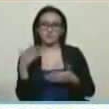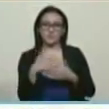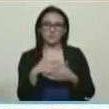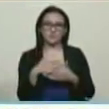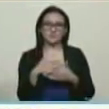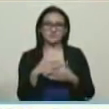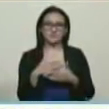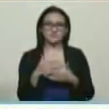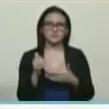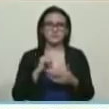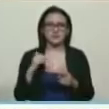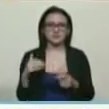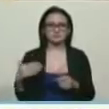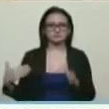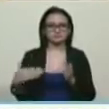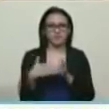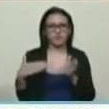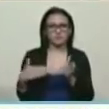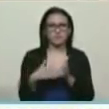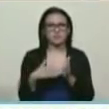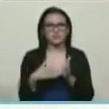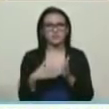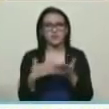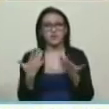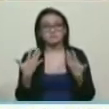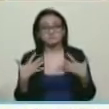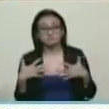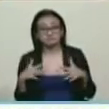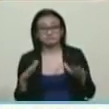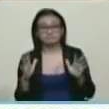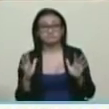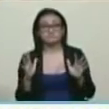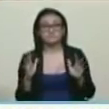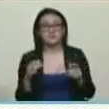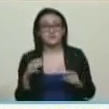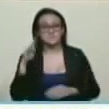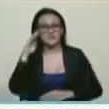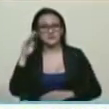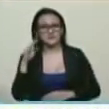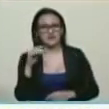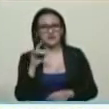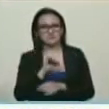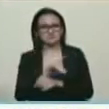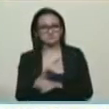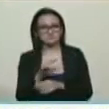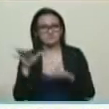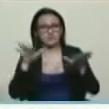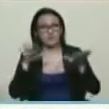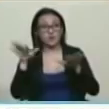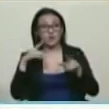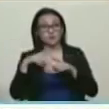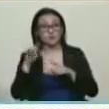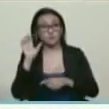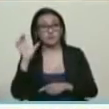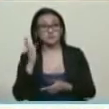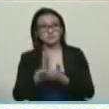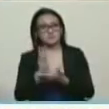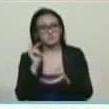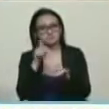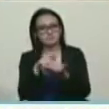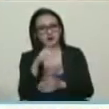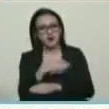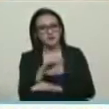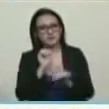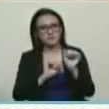cualquier ataque o supuesto amenaza militar extranjera, estará siempre en la calle defendiendo